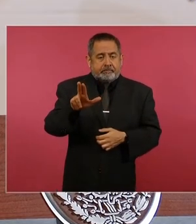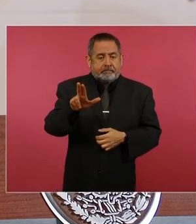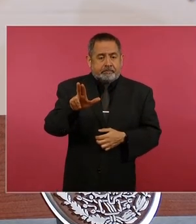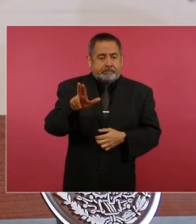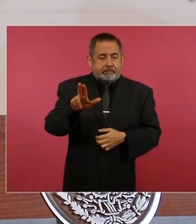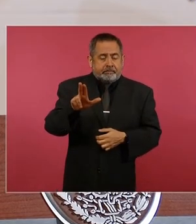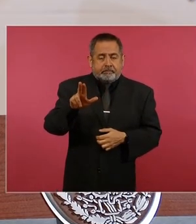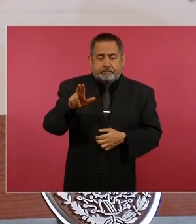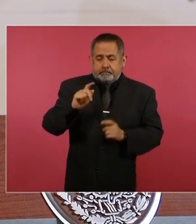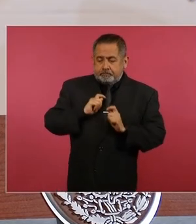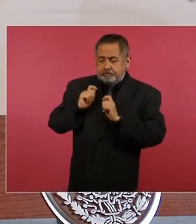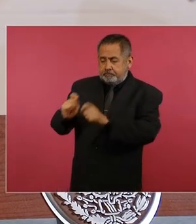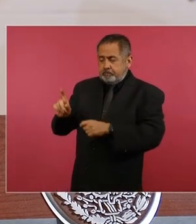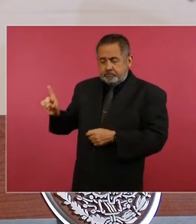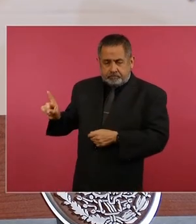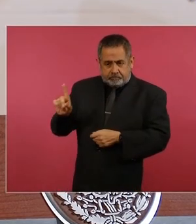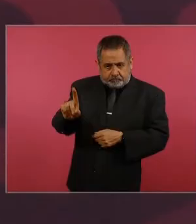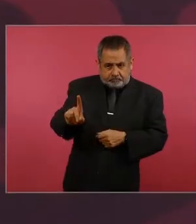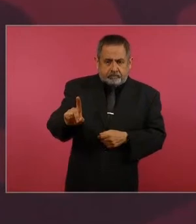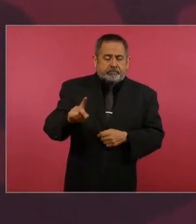Ven mi representación,